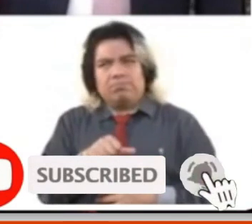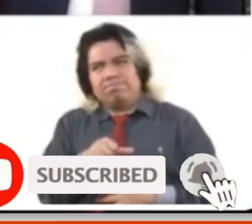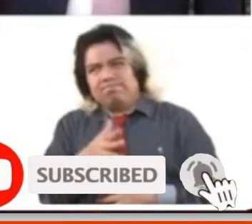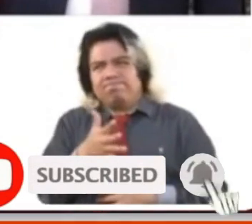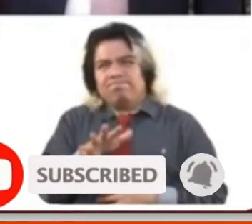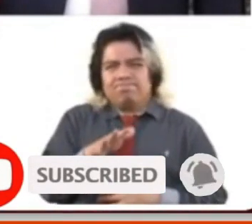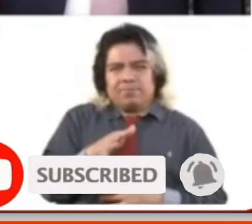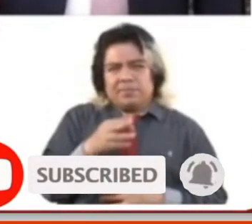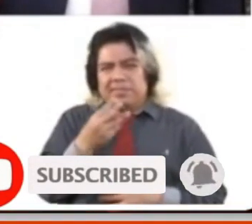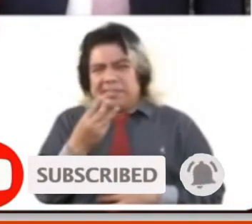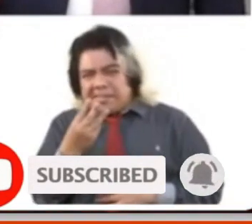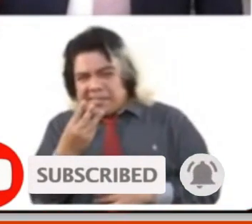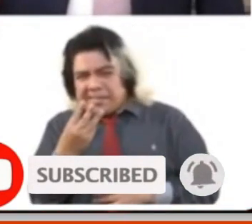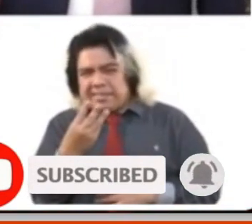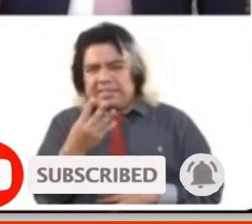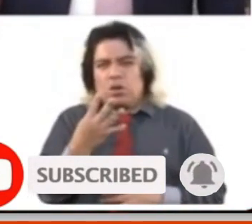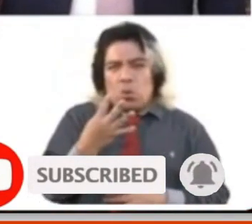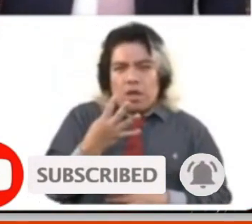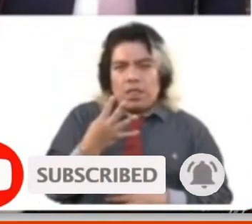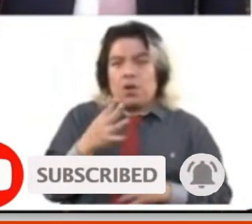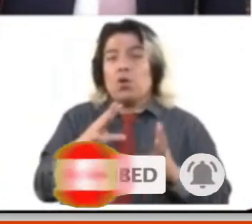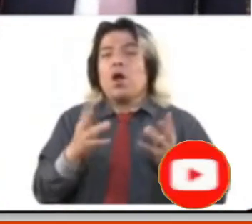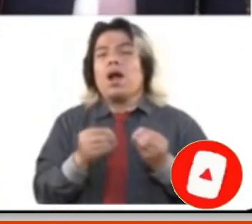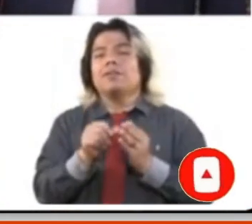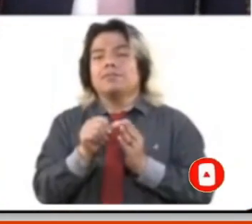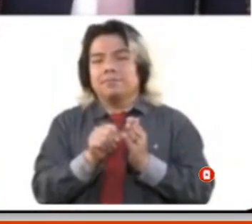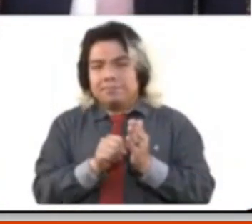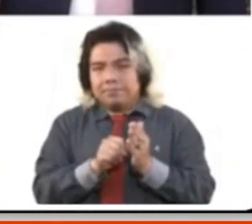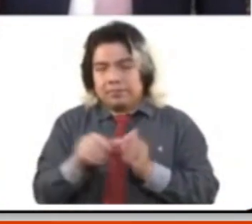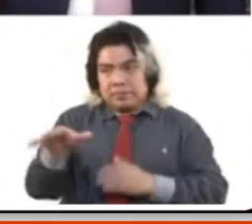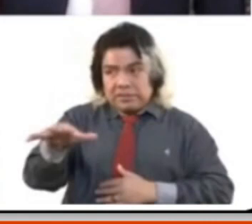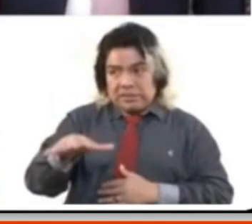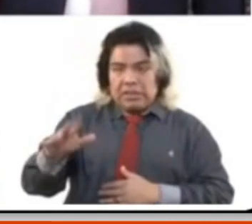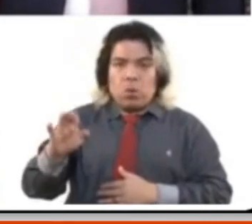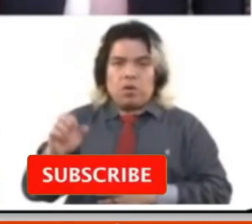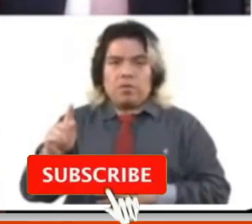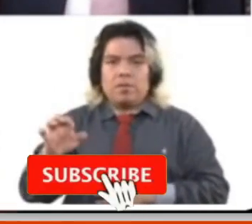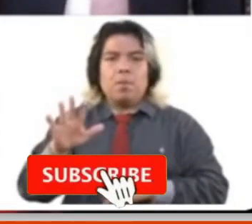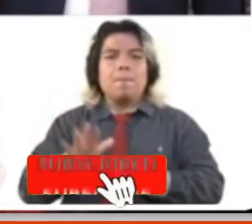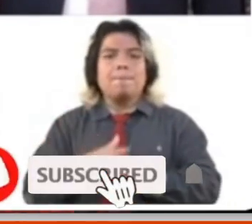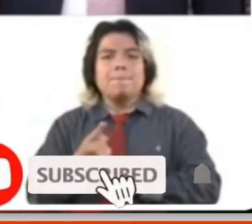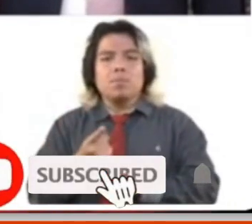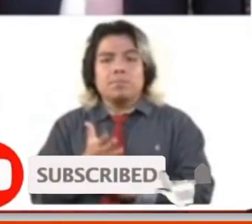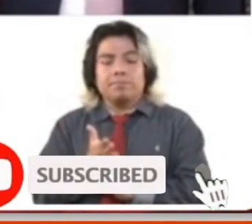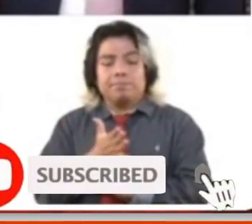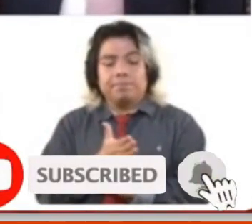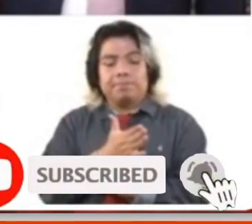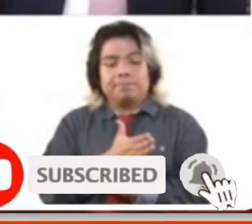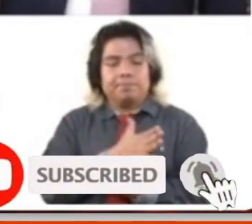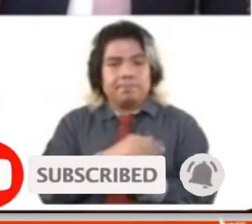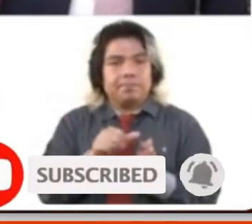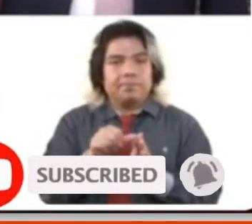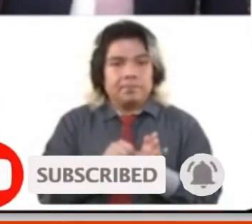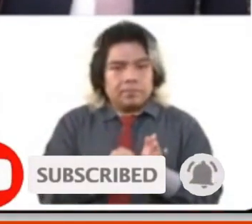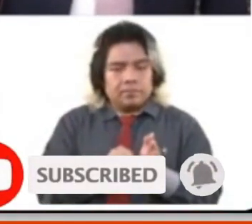estamos sobre 3 homicidios, 4 homicidios al mes. ¿Qué pasó en Coatepec y por qué este fortalecimiento? Porque en los meses anteriores tuvimos un